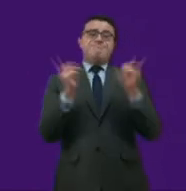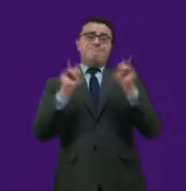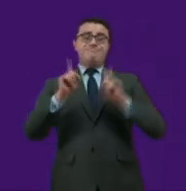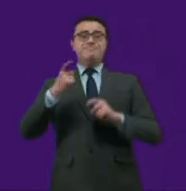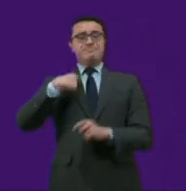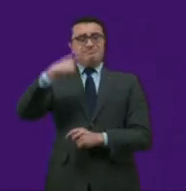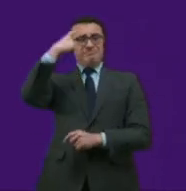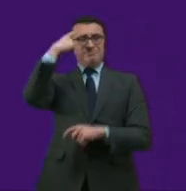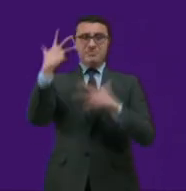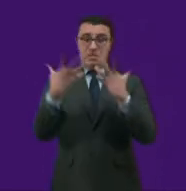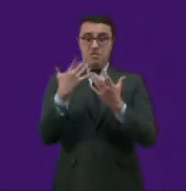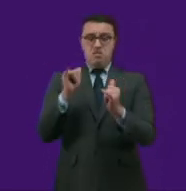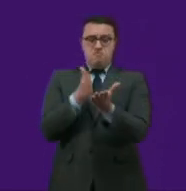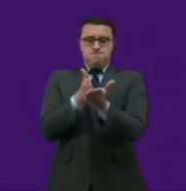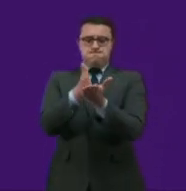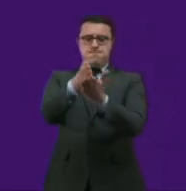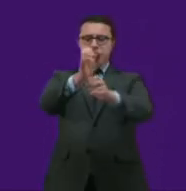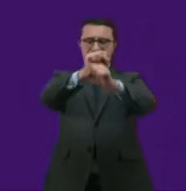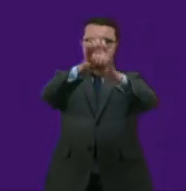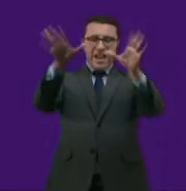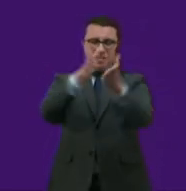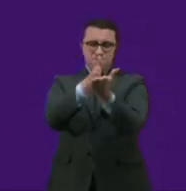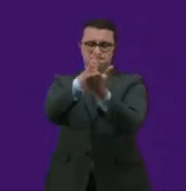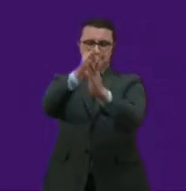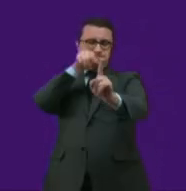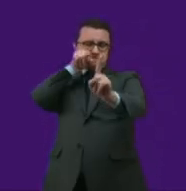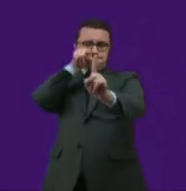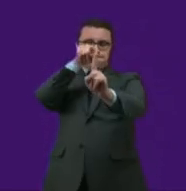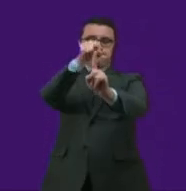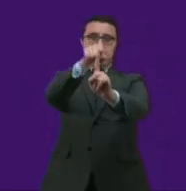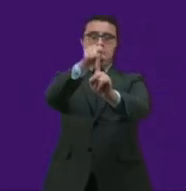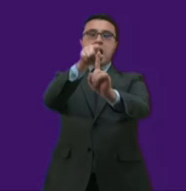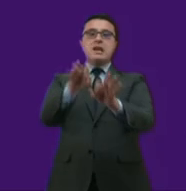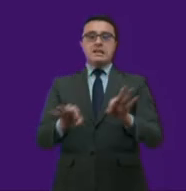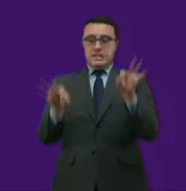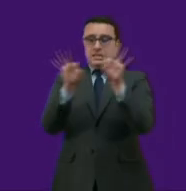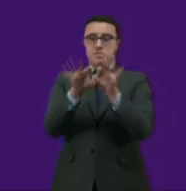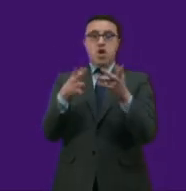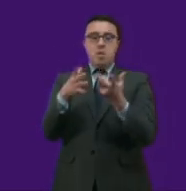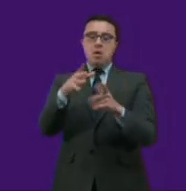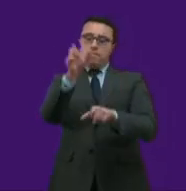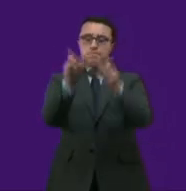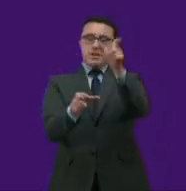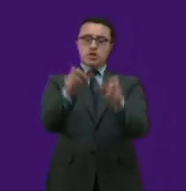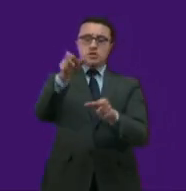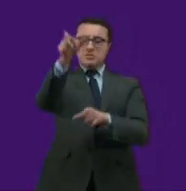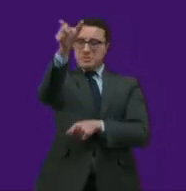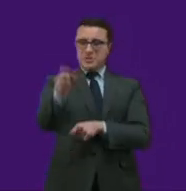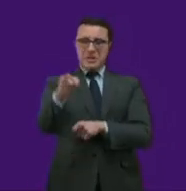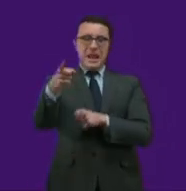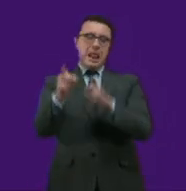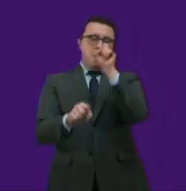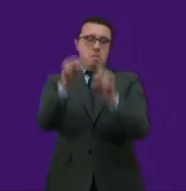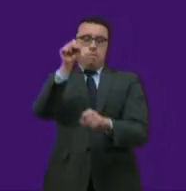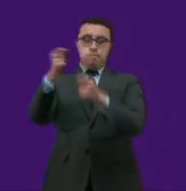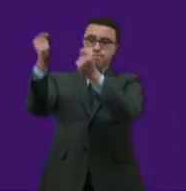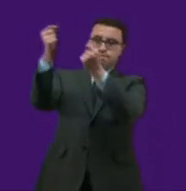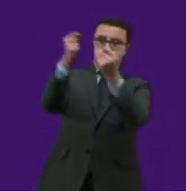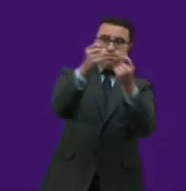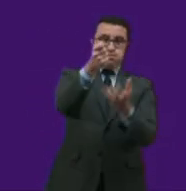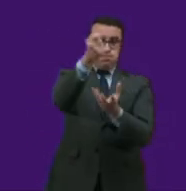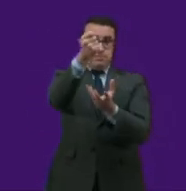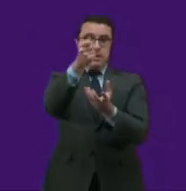está en una ruta muy clara, ya llegó el momento entonces de sentarse con su posible inversionista y darle toda la claridad que le dieron